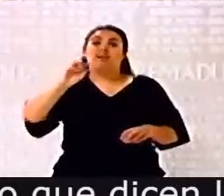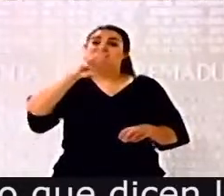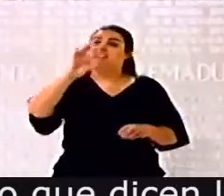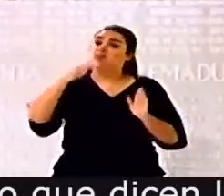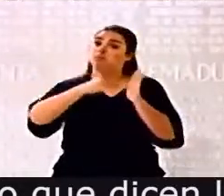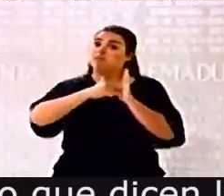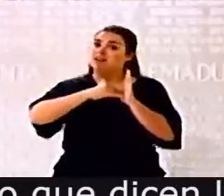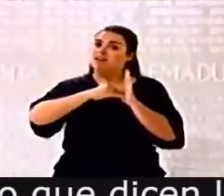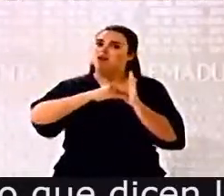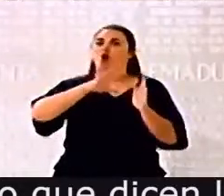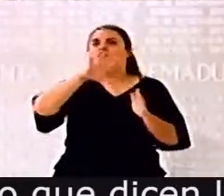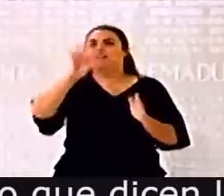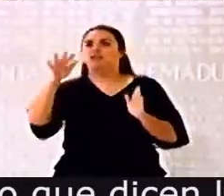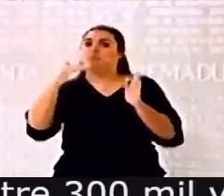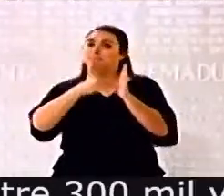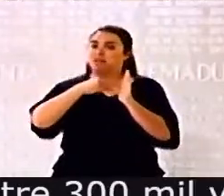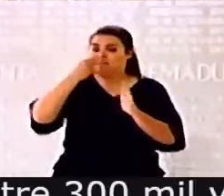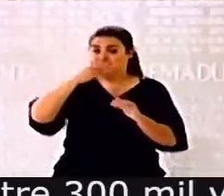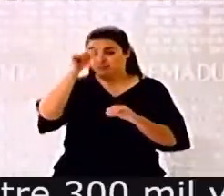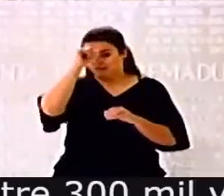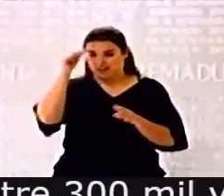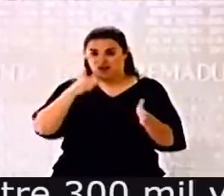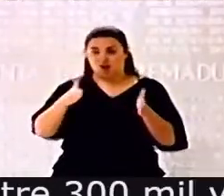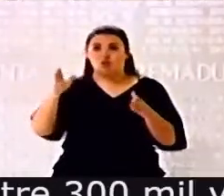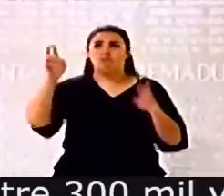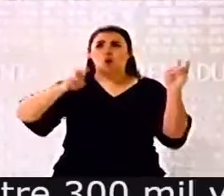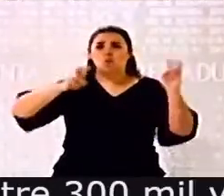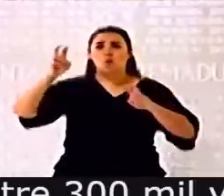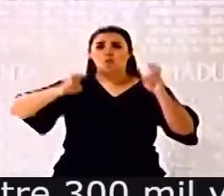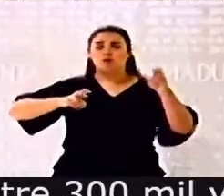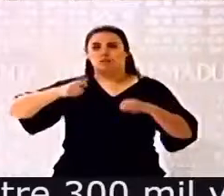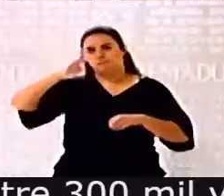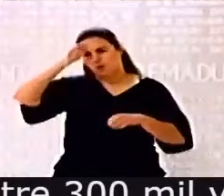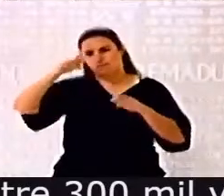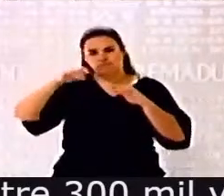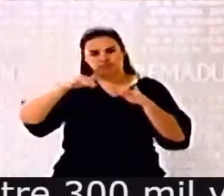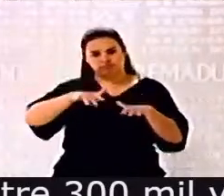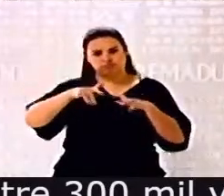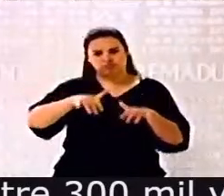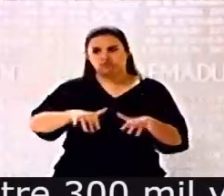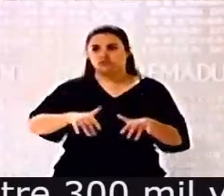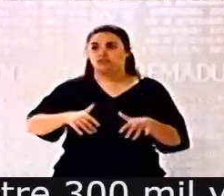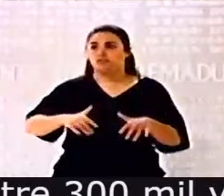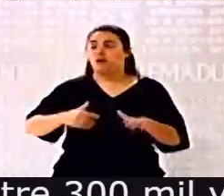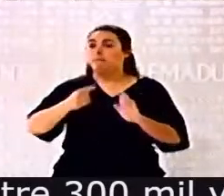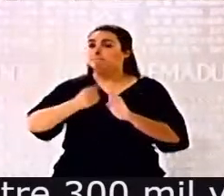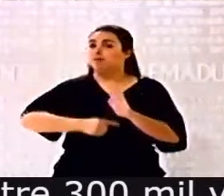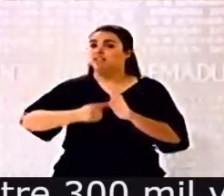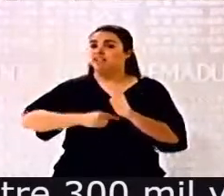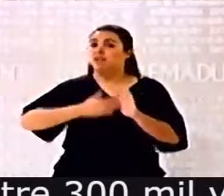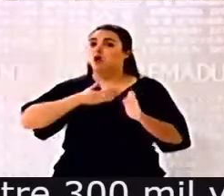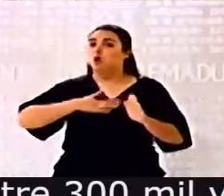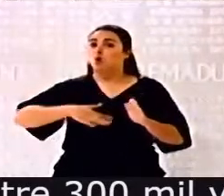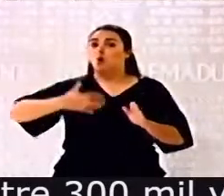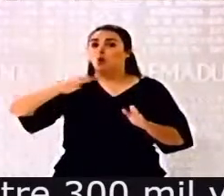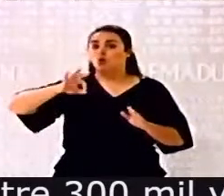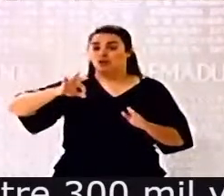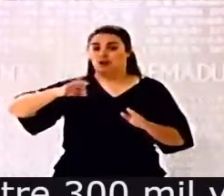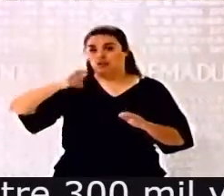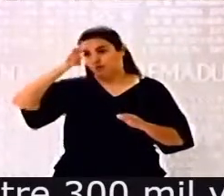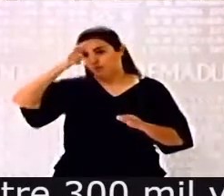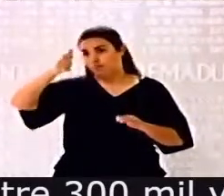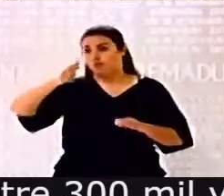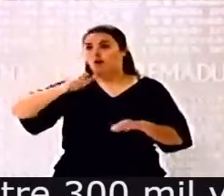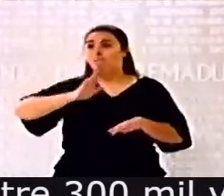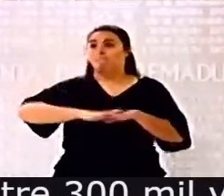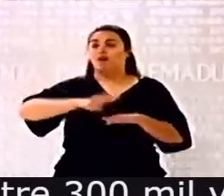300.000 y 500.000 visitantes este verano y vienen a los pueblos y la única medida de alivio del pueblo que tienen para